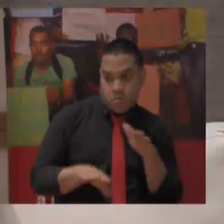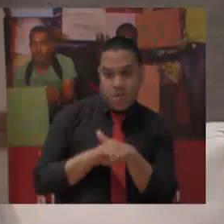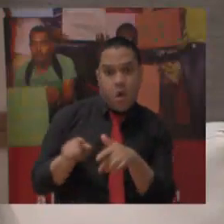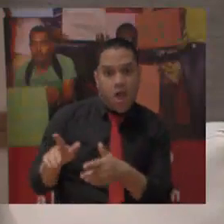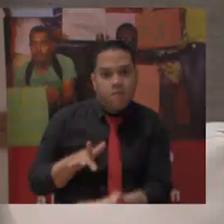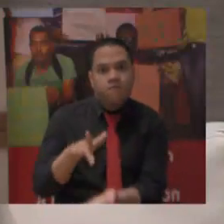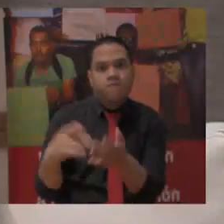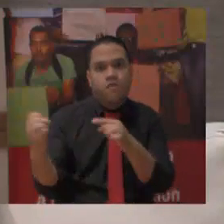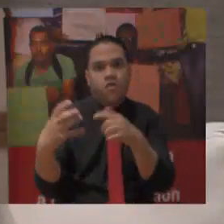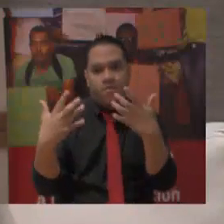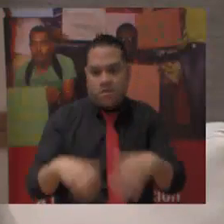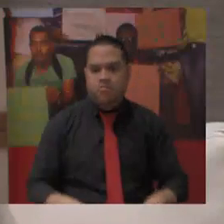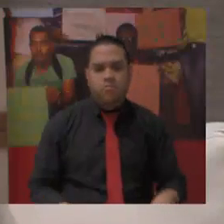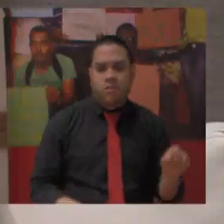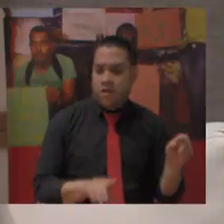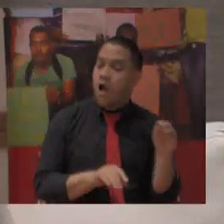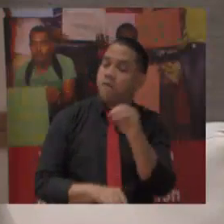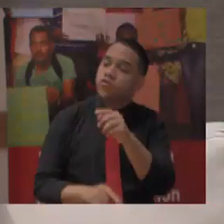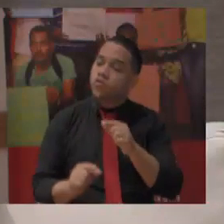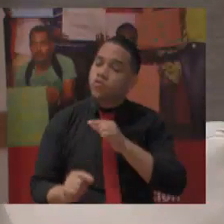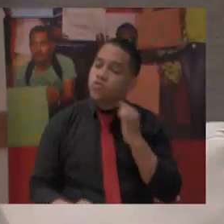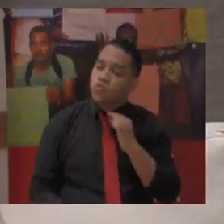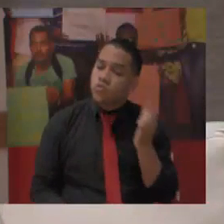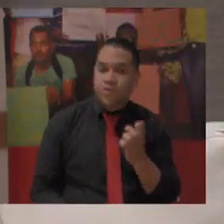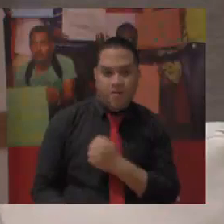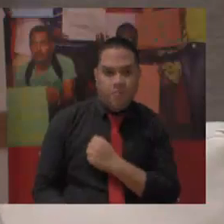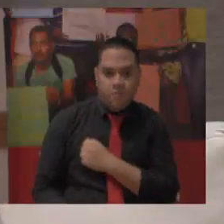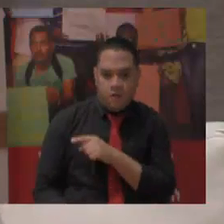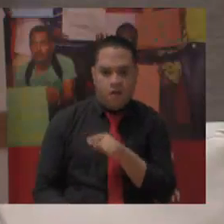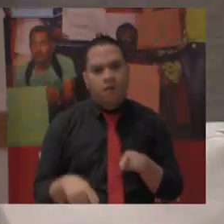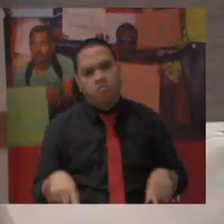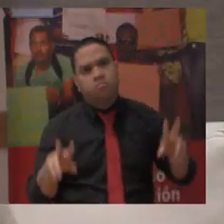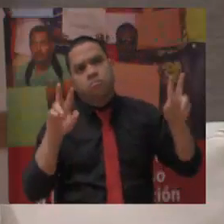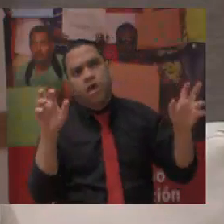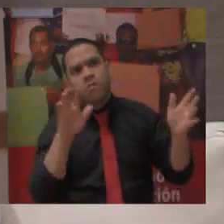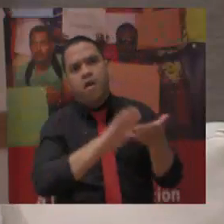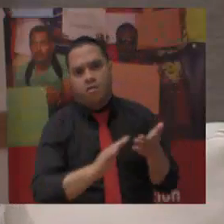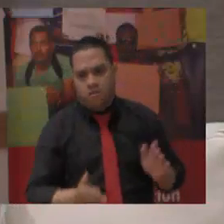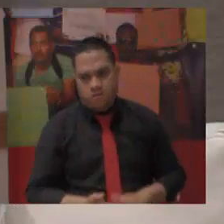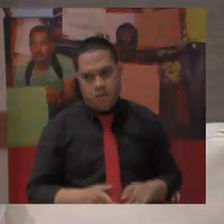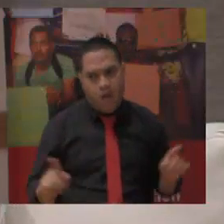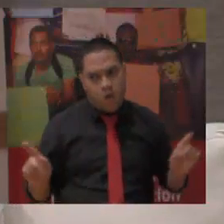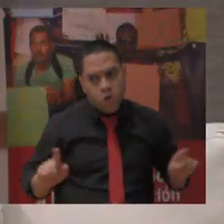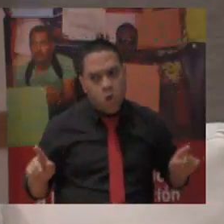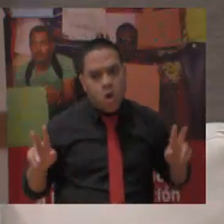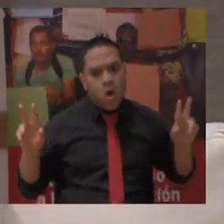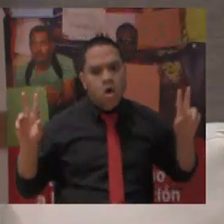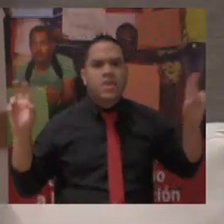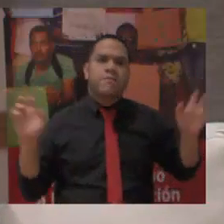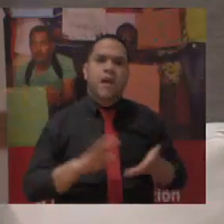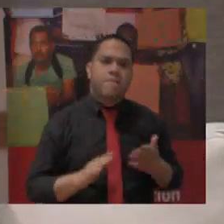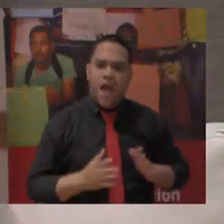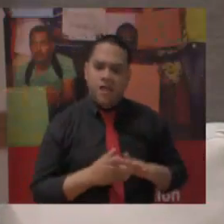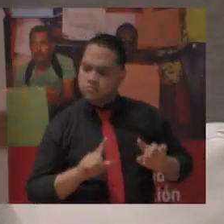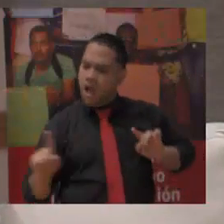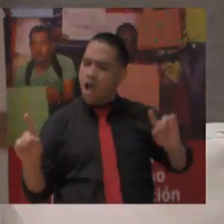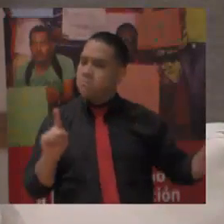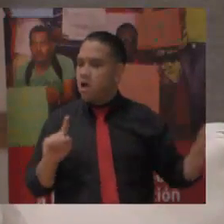es: cura, usted por favor no hable aquí de paz, que la paz divide, en un foro de empresarios.